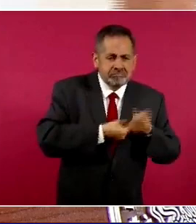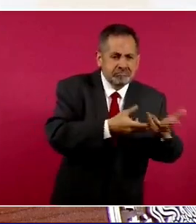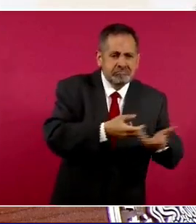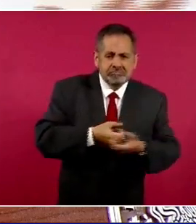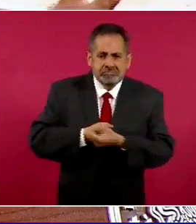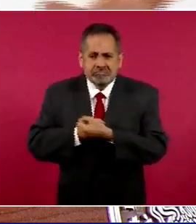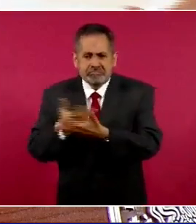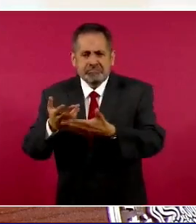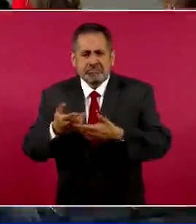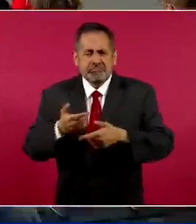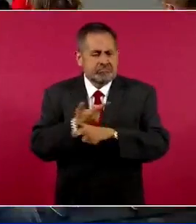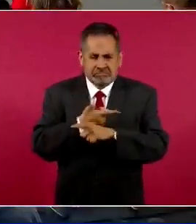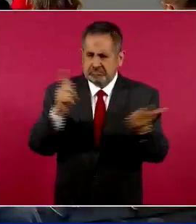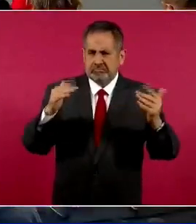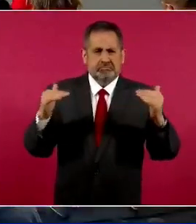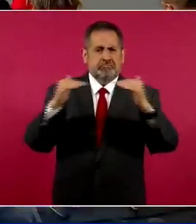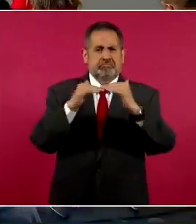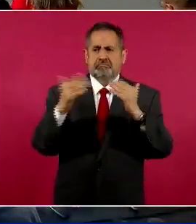Si hay democracia,